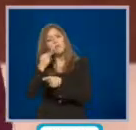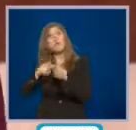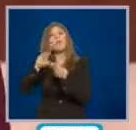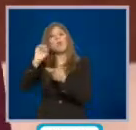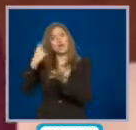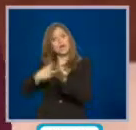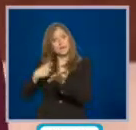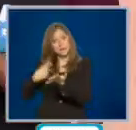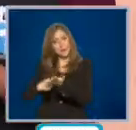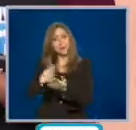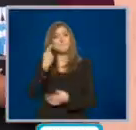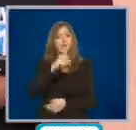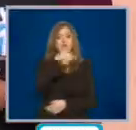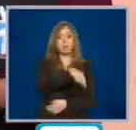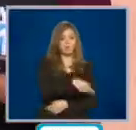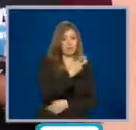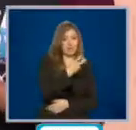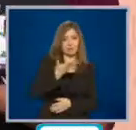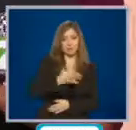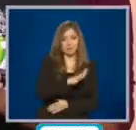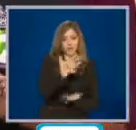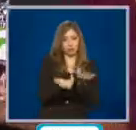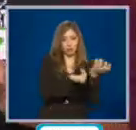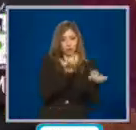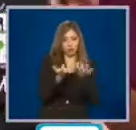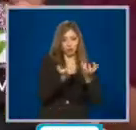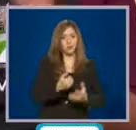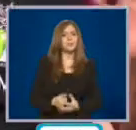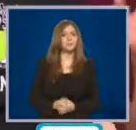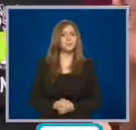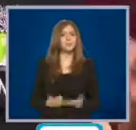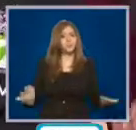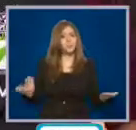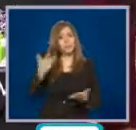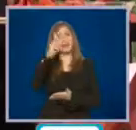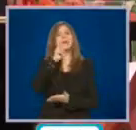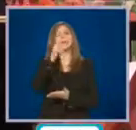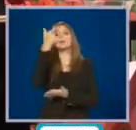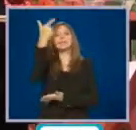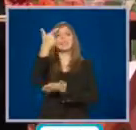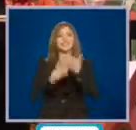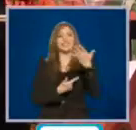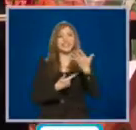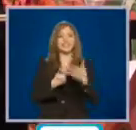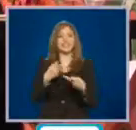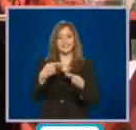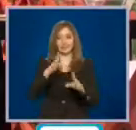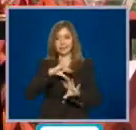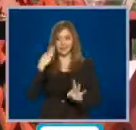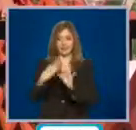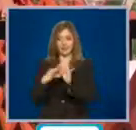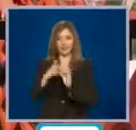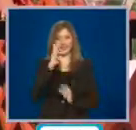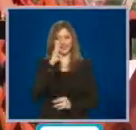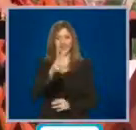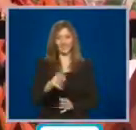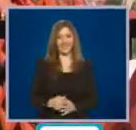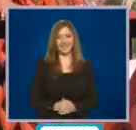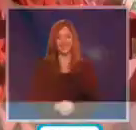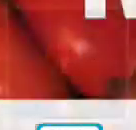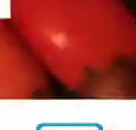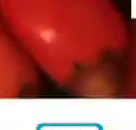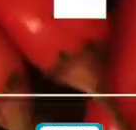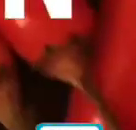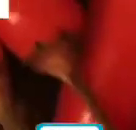y se mezcla. Y este va cocido. Ah, me encanta, me encanta. Ok, pues vamos a ver los ingredientes, Gaby. Vamos a ¿Estás verlos. lista? Listísima. Vamos a verlos.